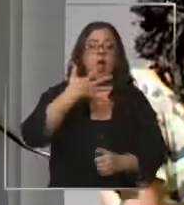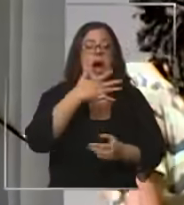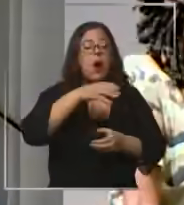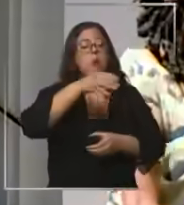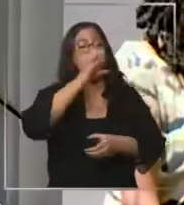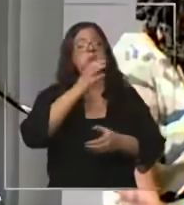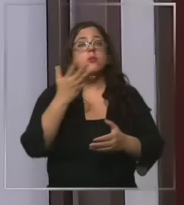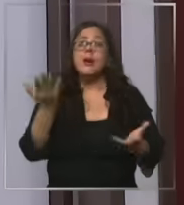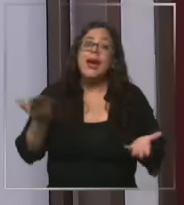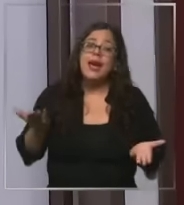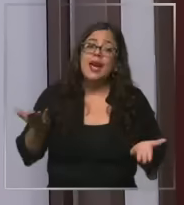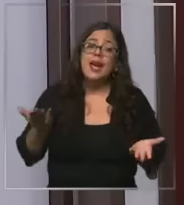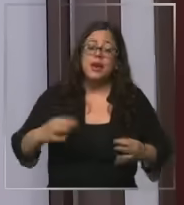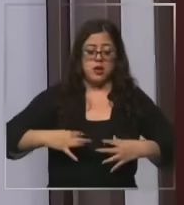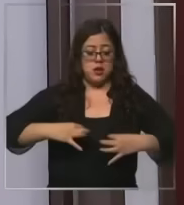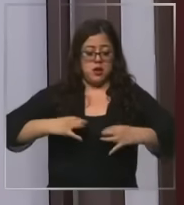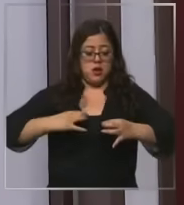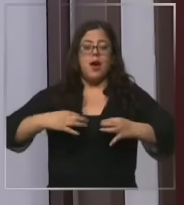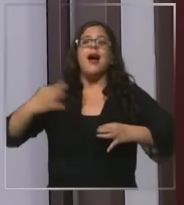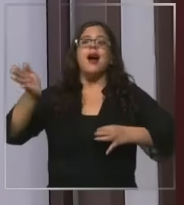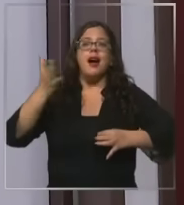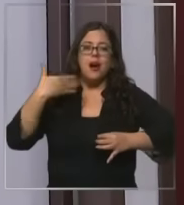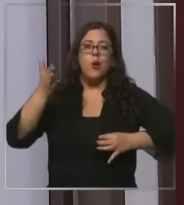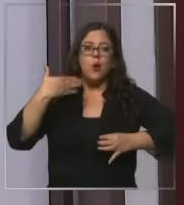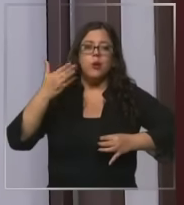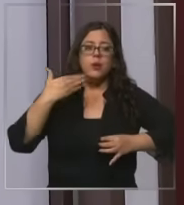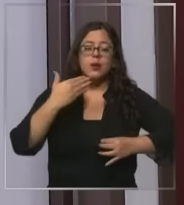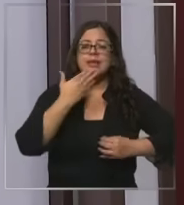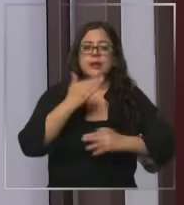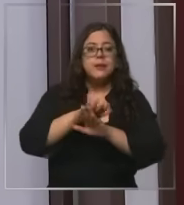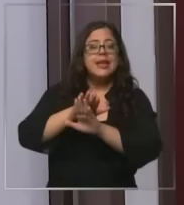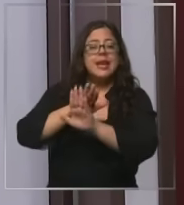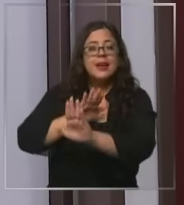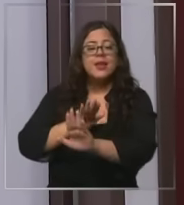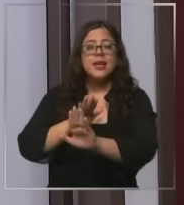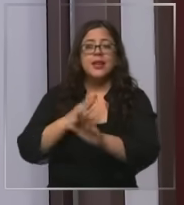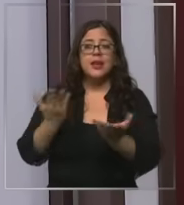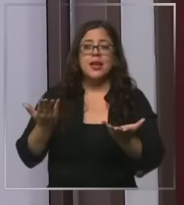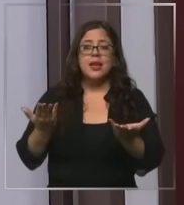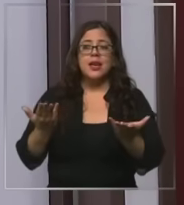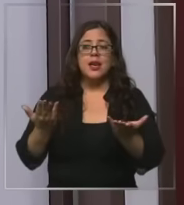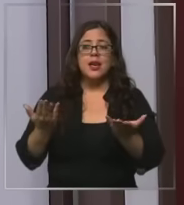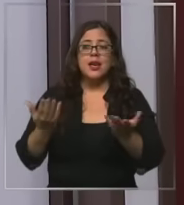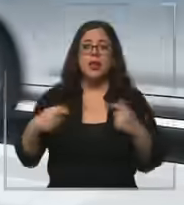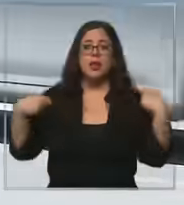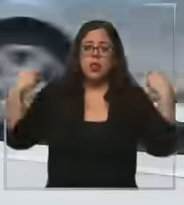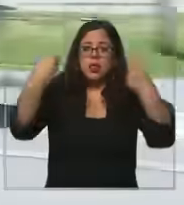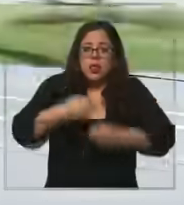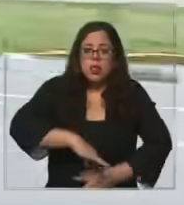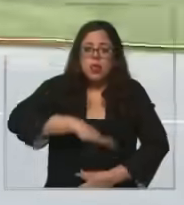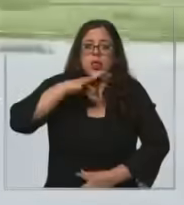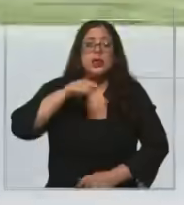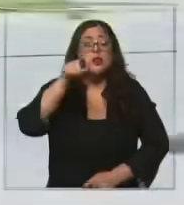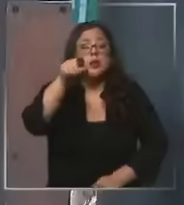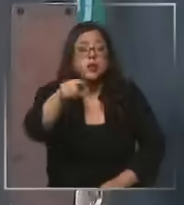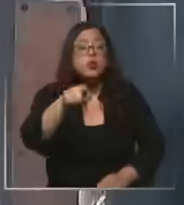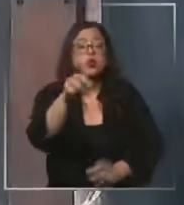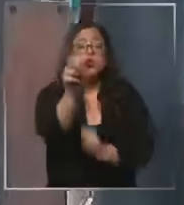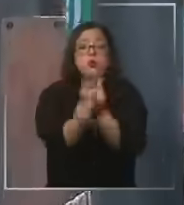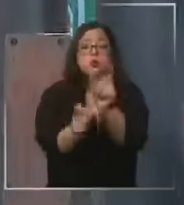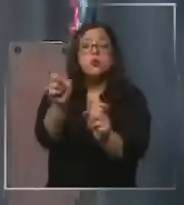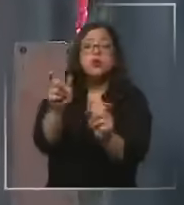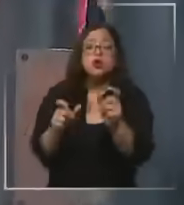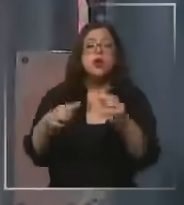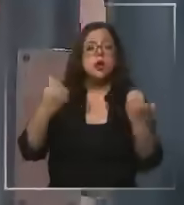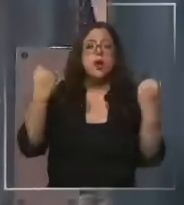y ropa holgada, fresca y evitar tener mucha ropa encima. Y si usted es de las personas